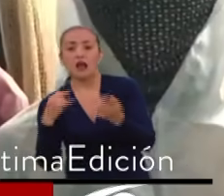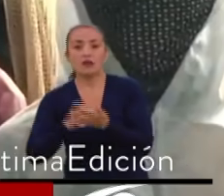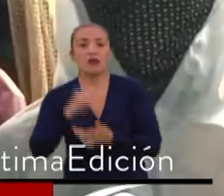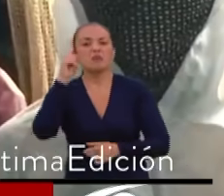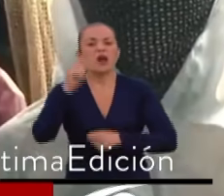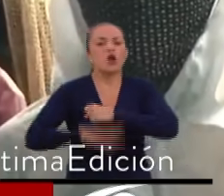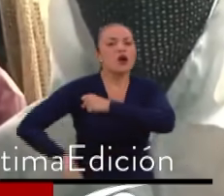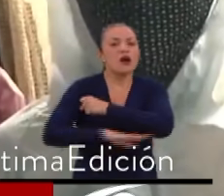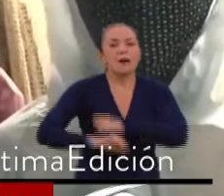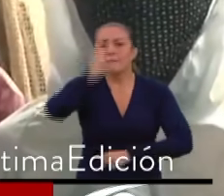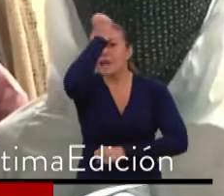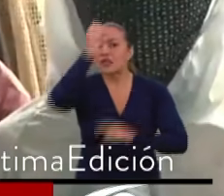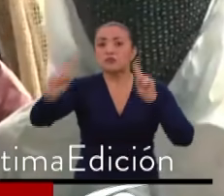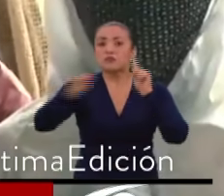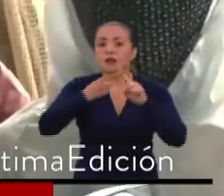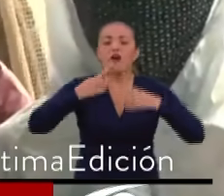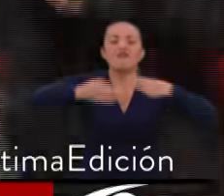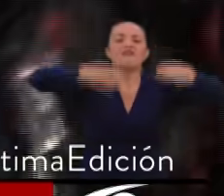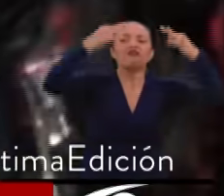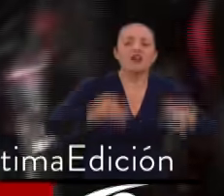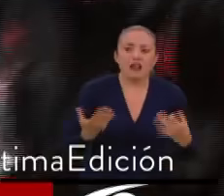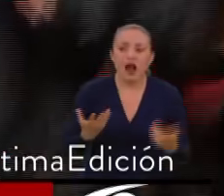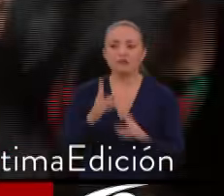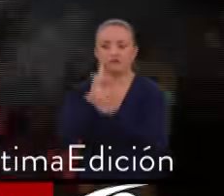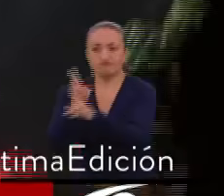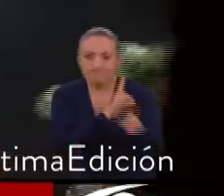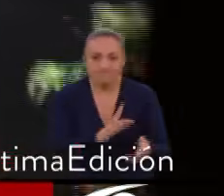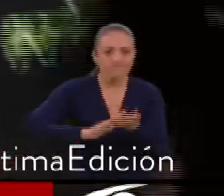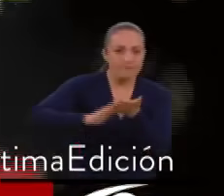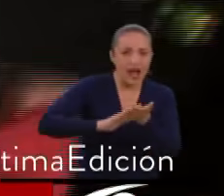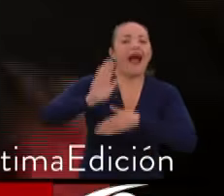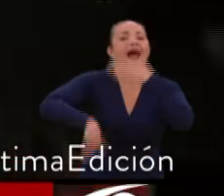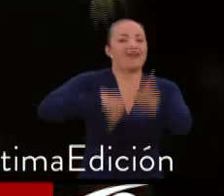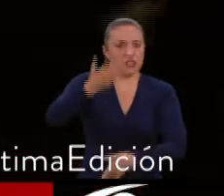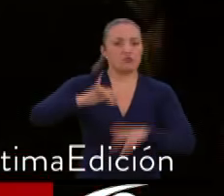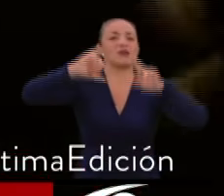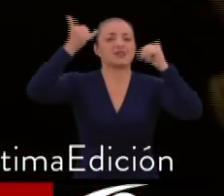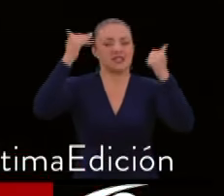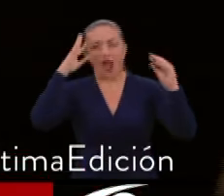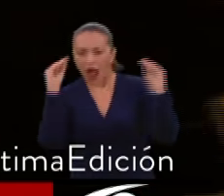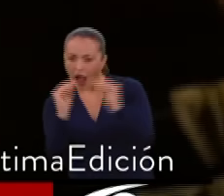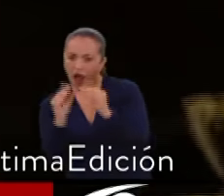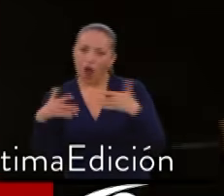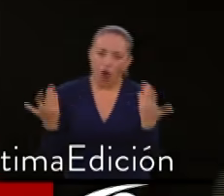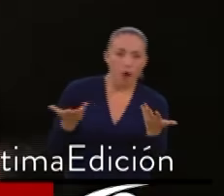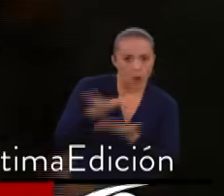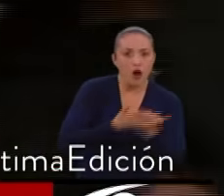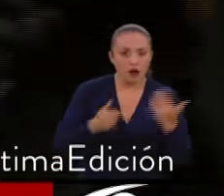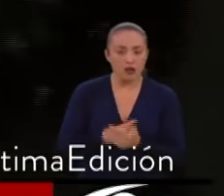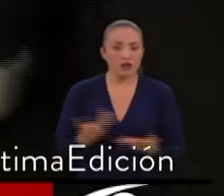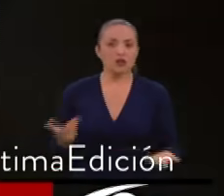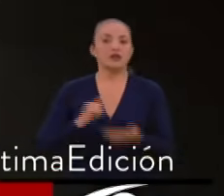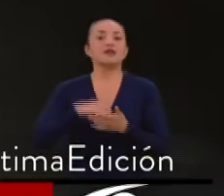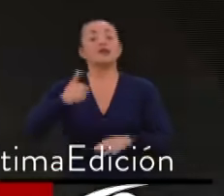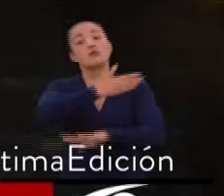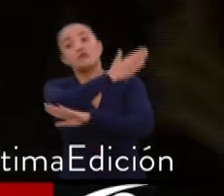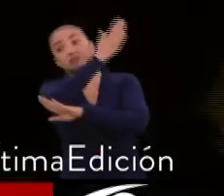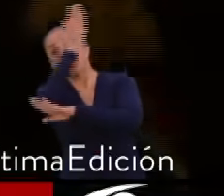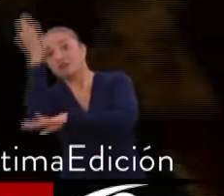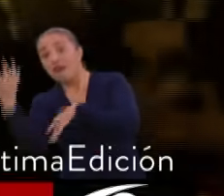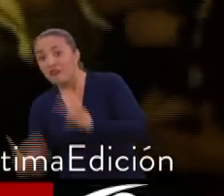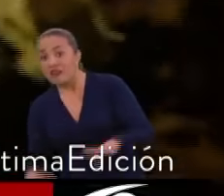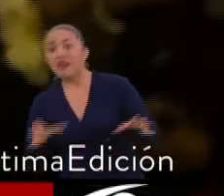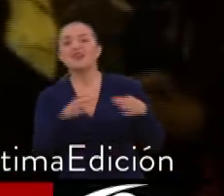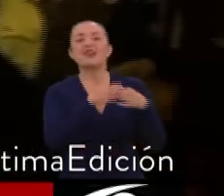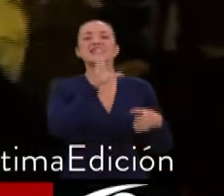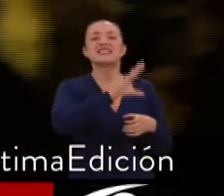de la verdad, la reparación. Y ahí sí hablamos de reconciliación. Al final de la tarde, la Comisión Interamericana de Derechos Humanos llegó hasta